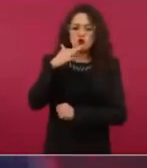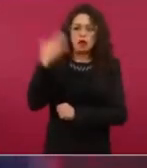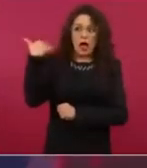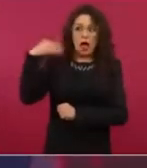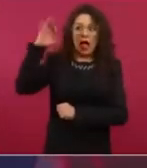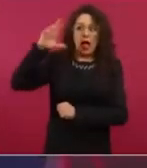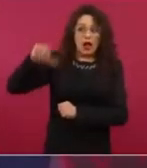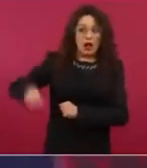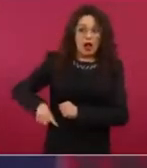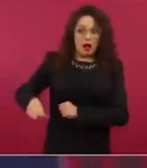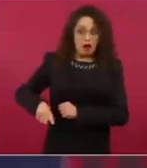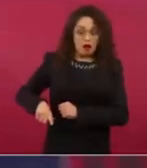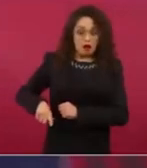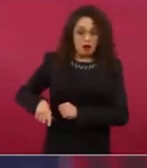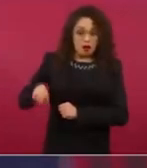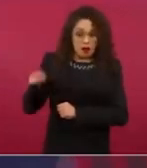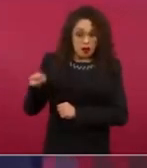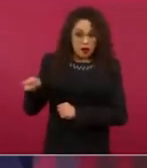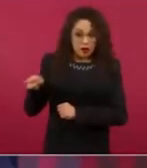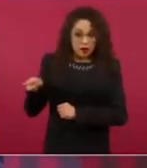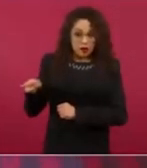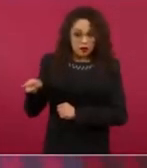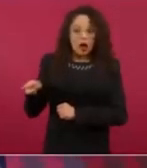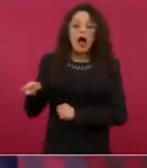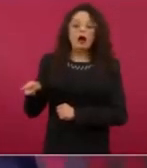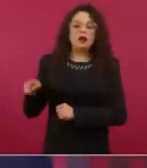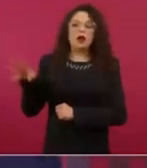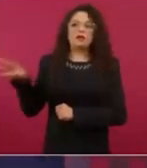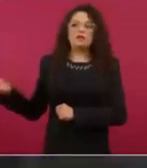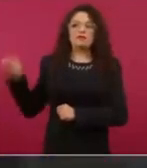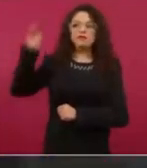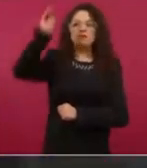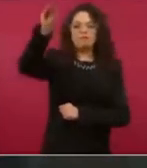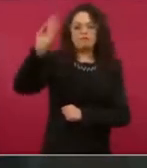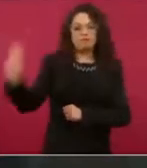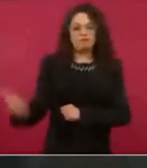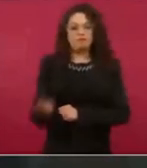se fueron para allá. Bueno, creo que para allá va